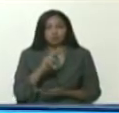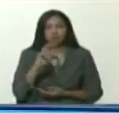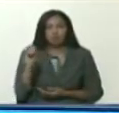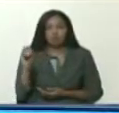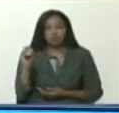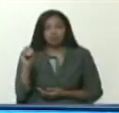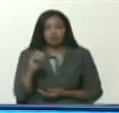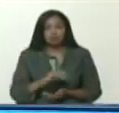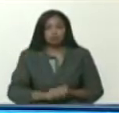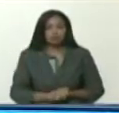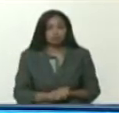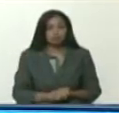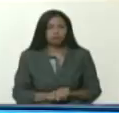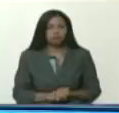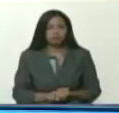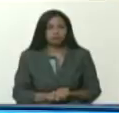desarrollo.